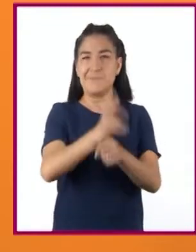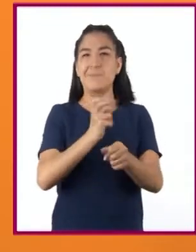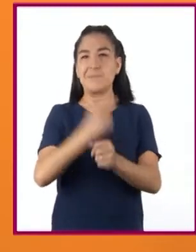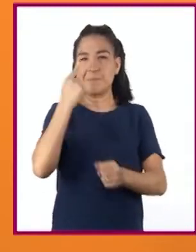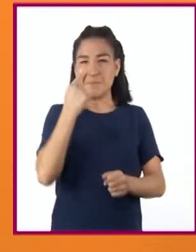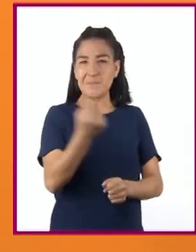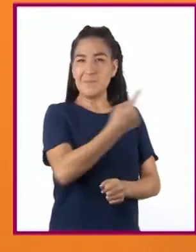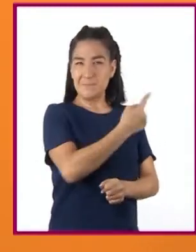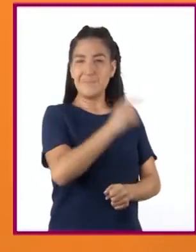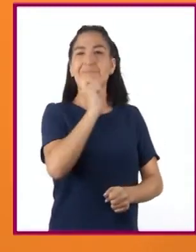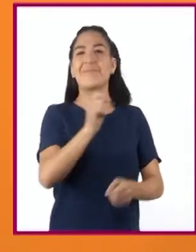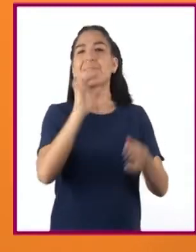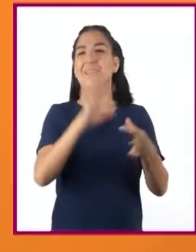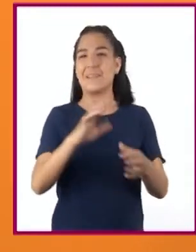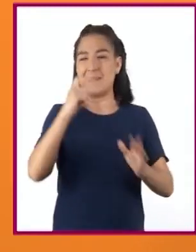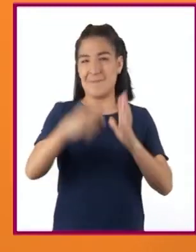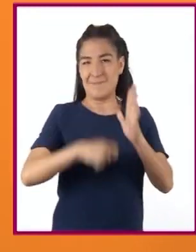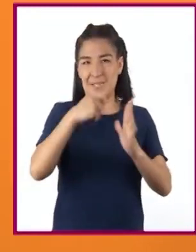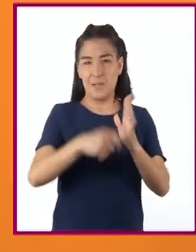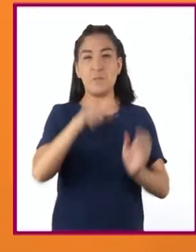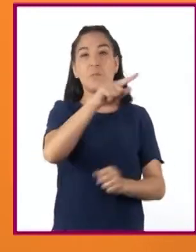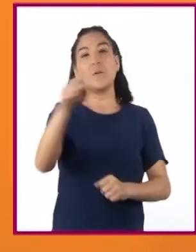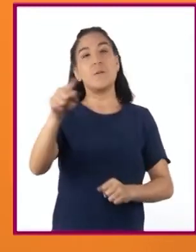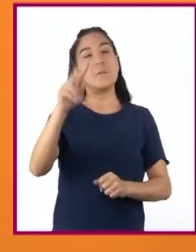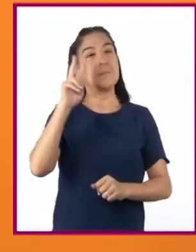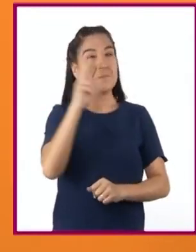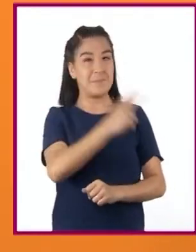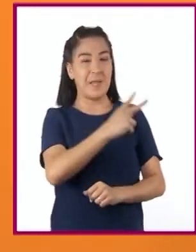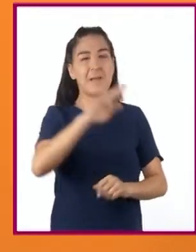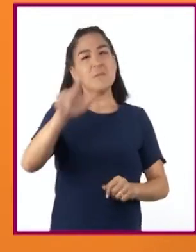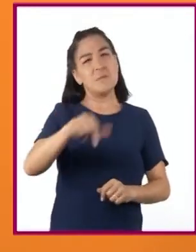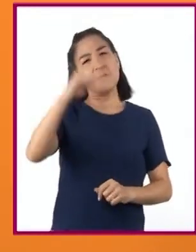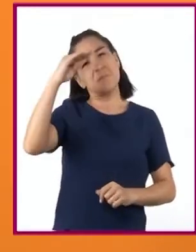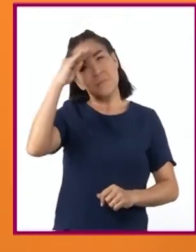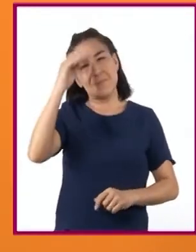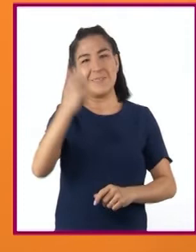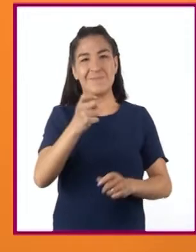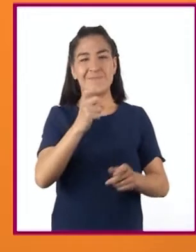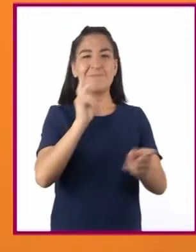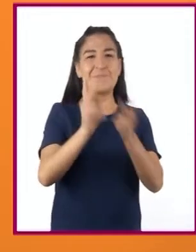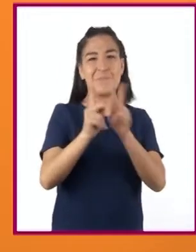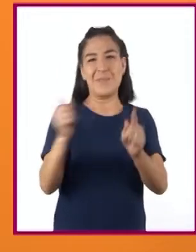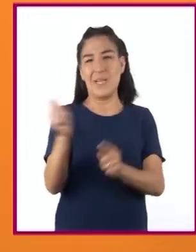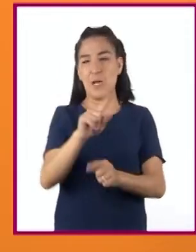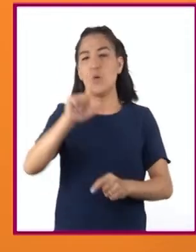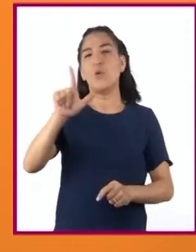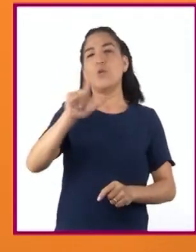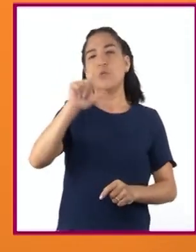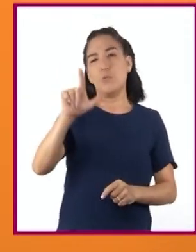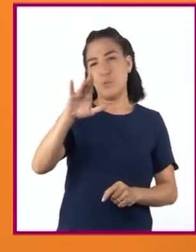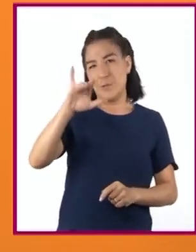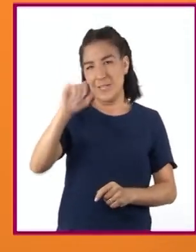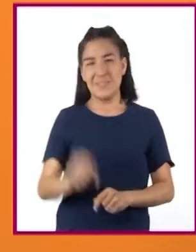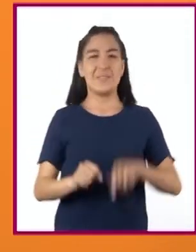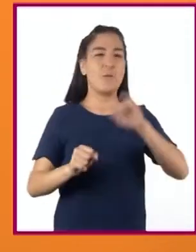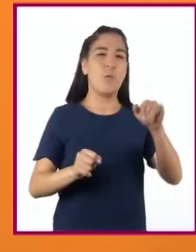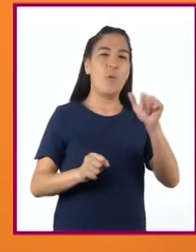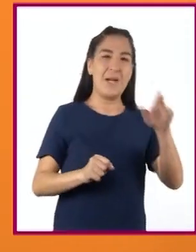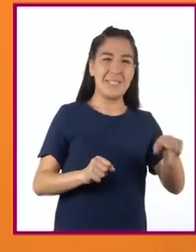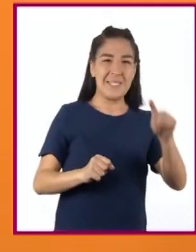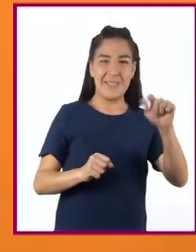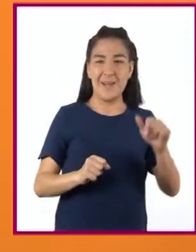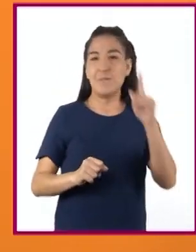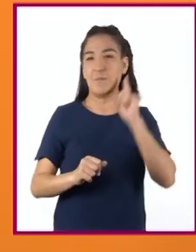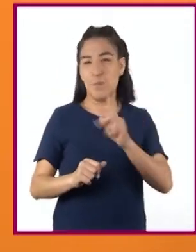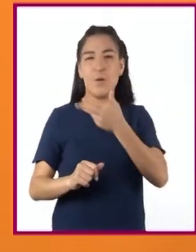y escuchar el siguiente video. Analicen la situación del diálogo entre Luisito y Juanita sobre el tema para que